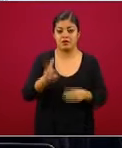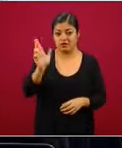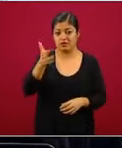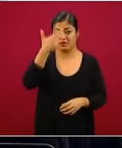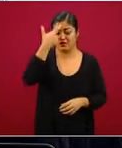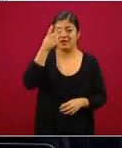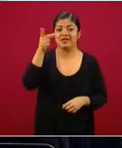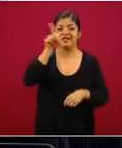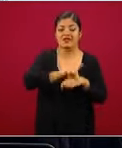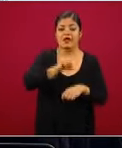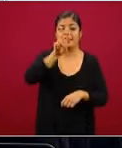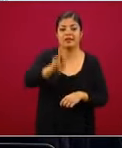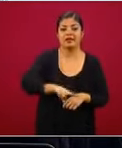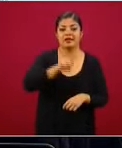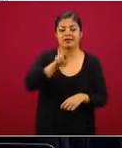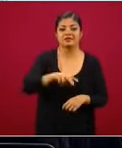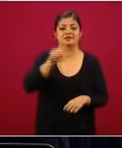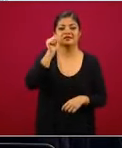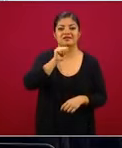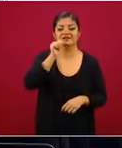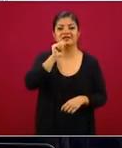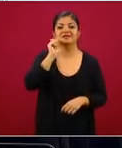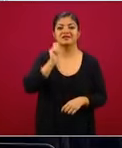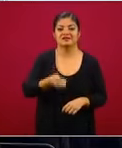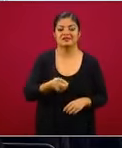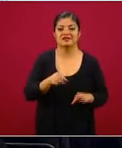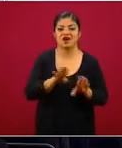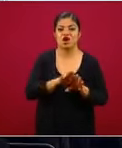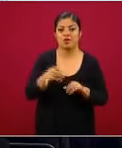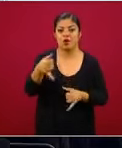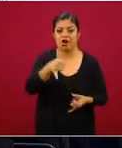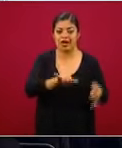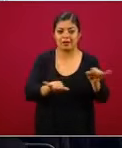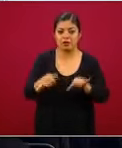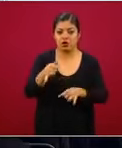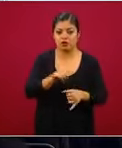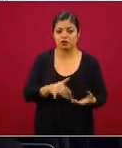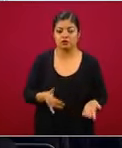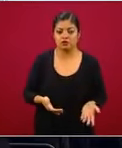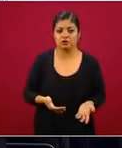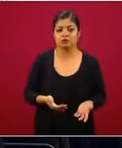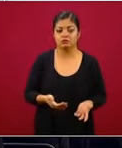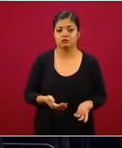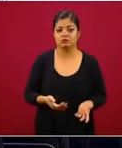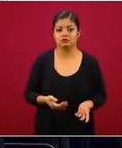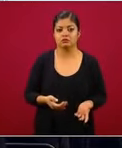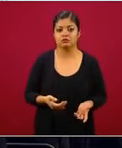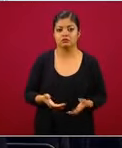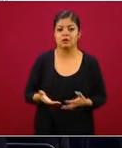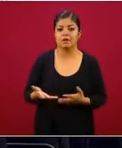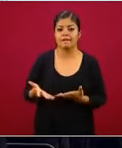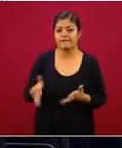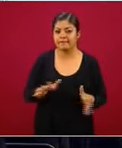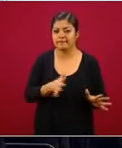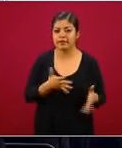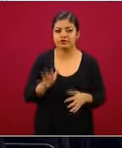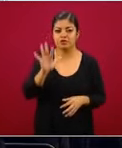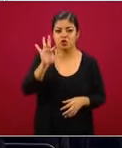también los días viernes, que se actualizan los componentes de laboratorio. Habíamos estado alrededor de